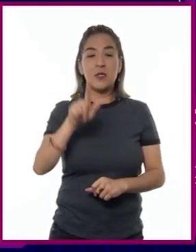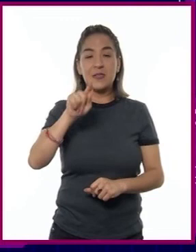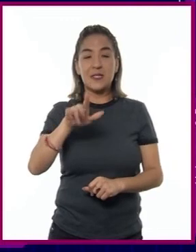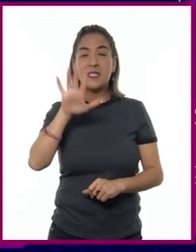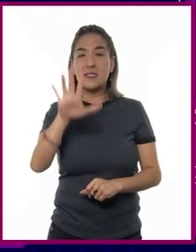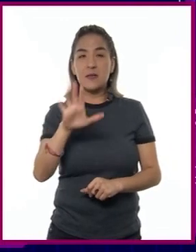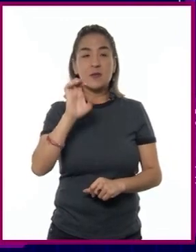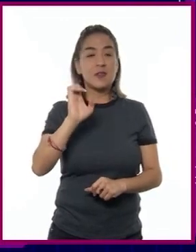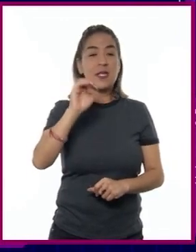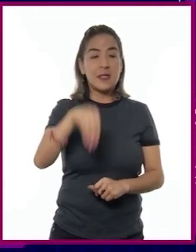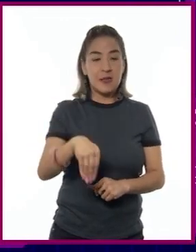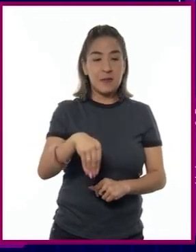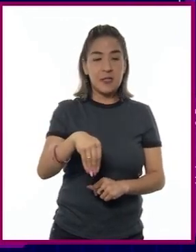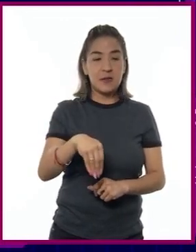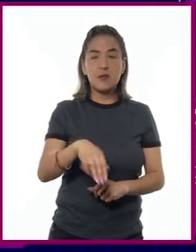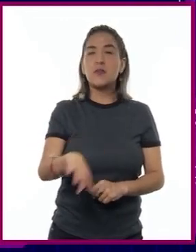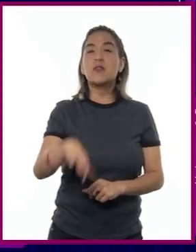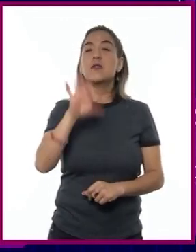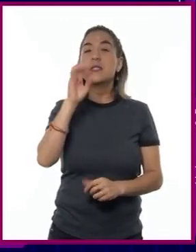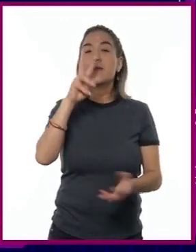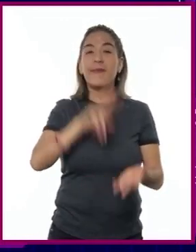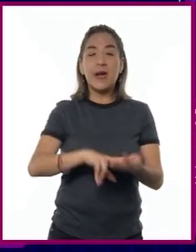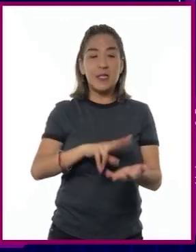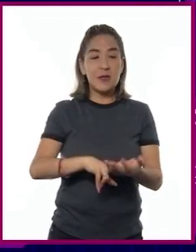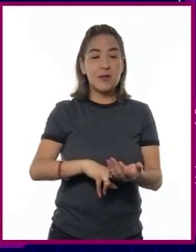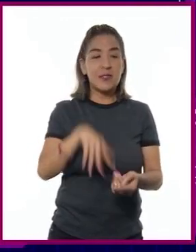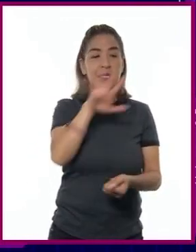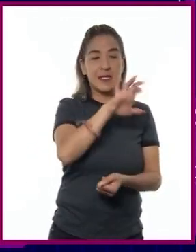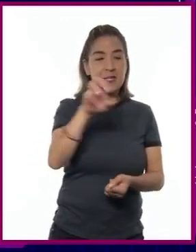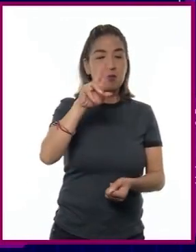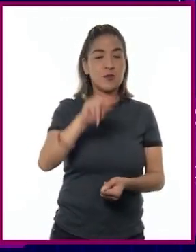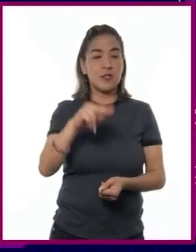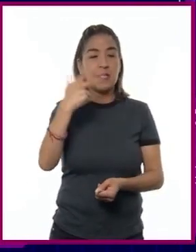93.75 centímetros, se obtiene